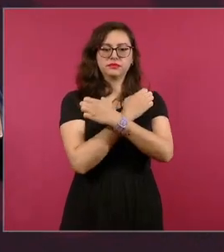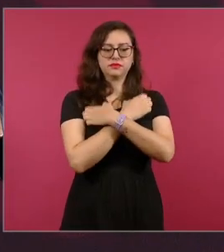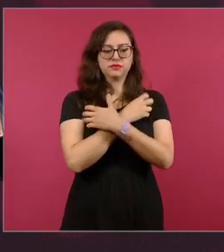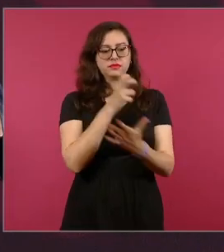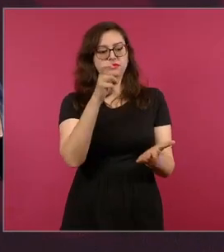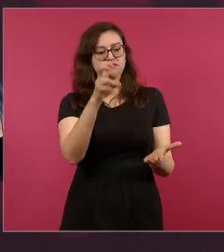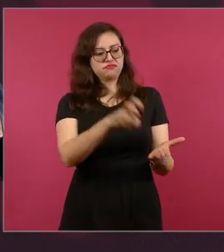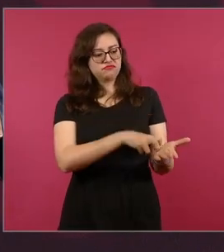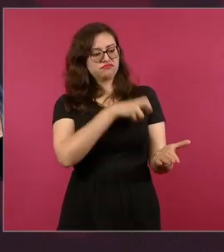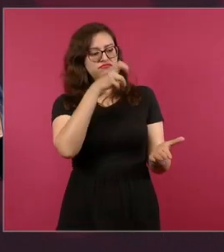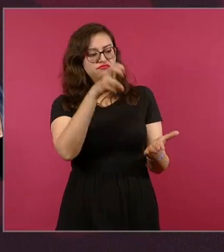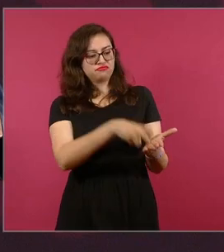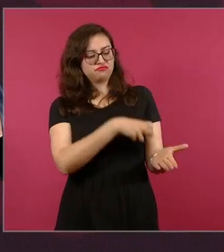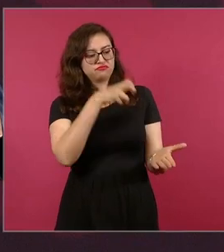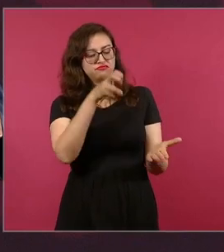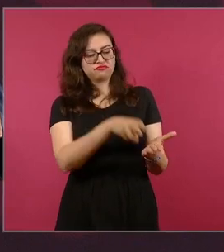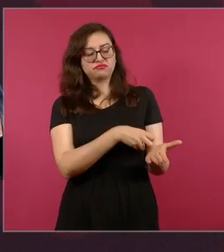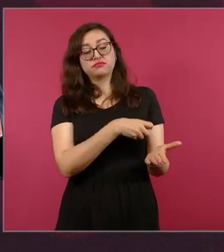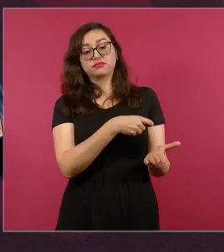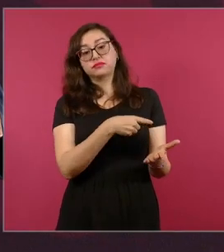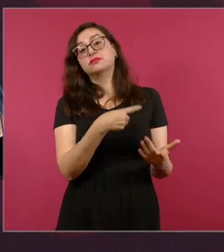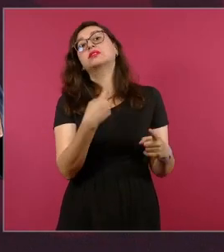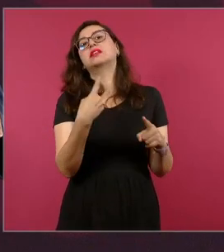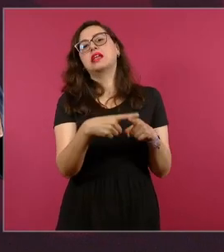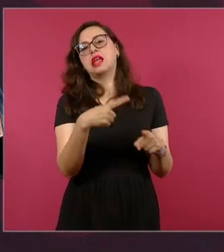apoyada, por cierto, por Claudio X González,